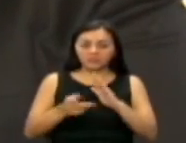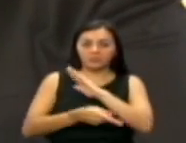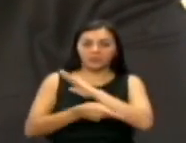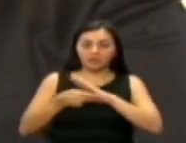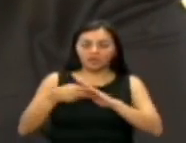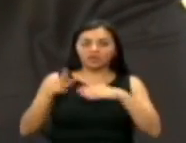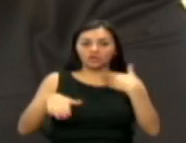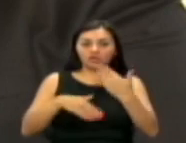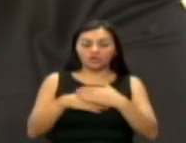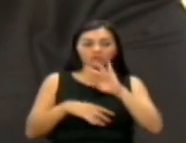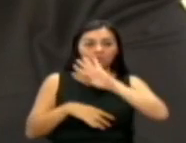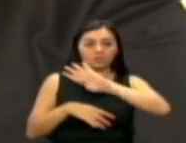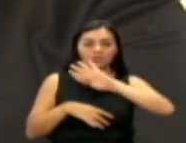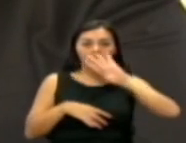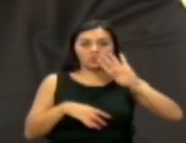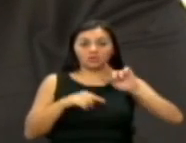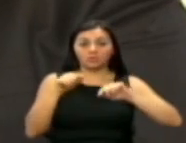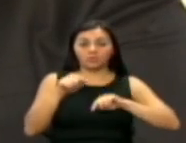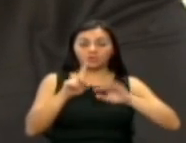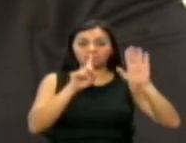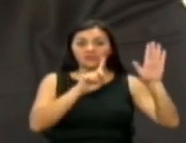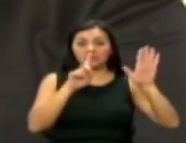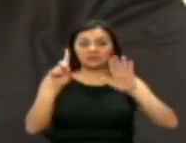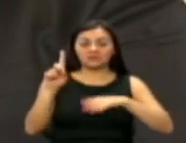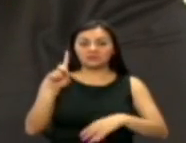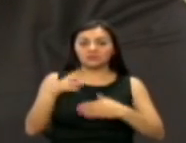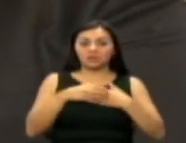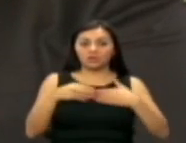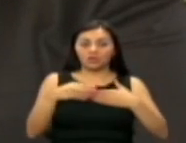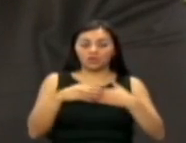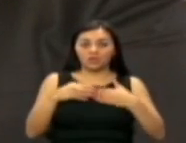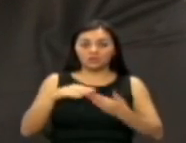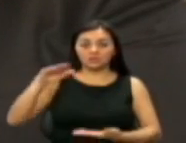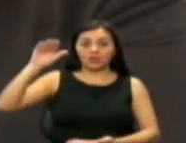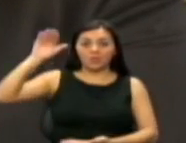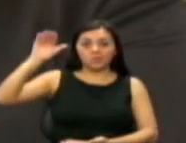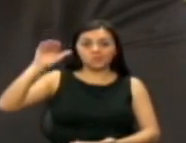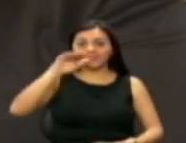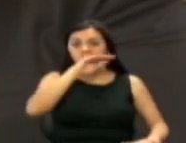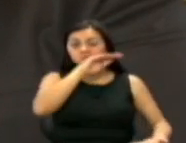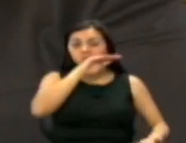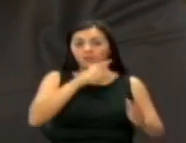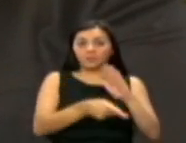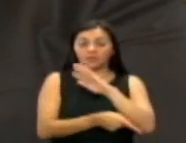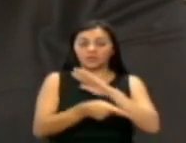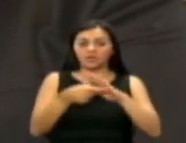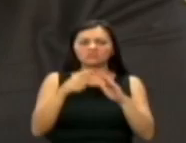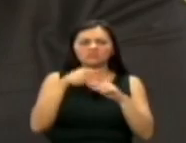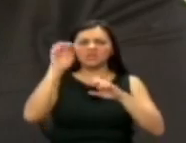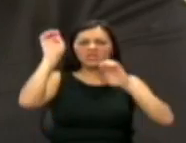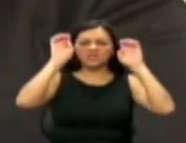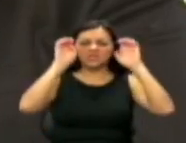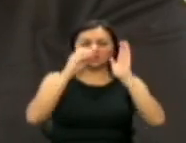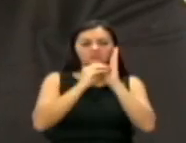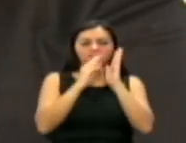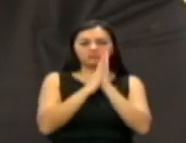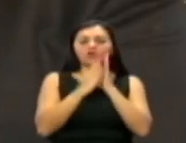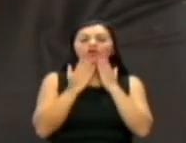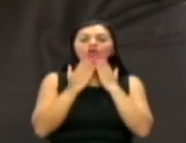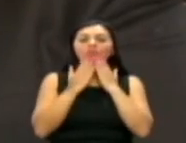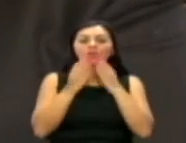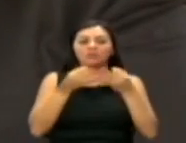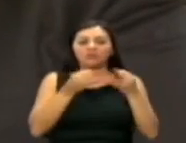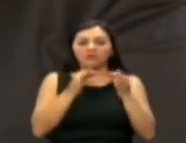mantiene en $44.66 el barril del petróleo. Y una de las estrategias que ha marcado un poco la forma del gobierno